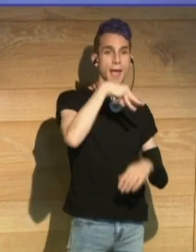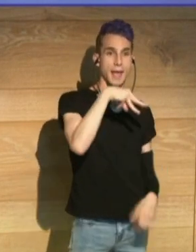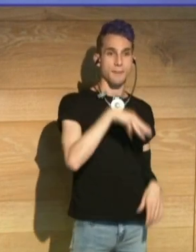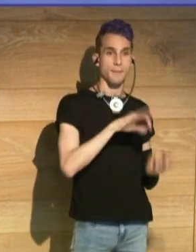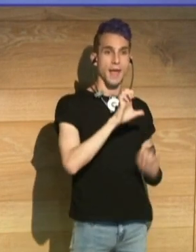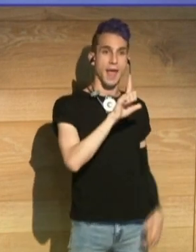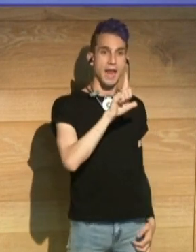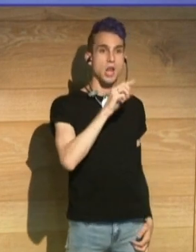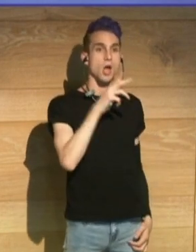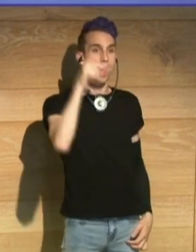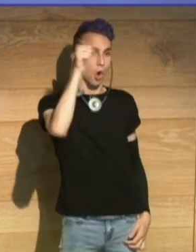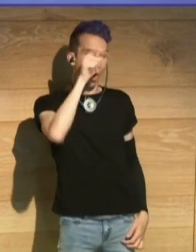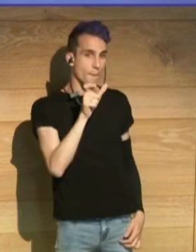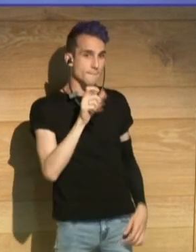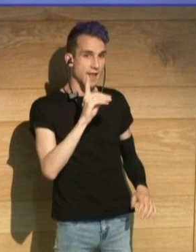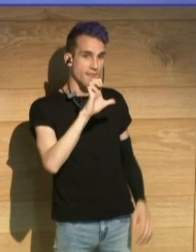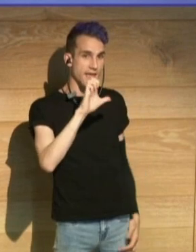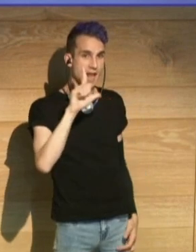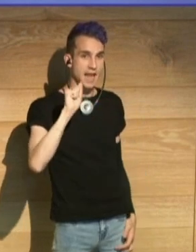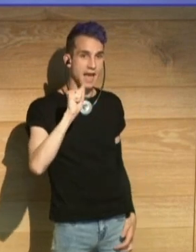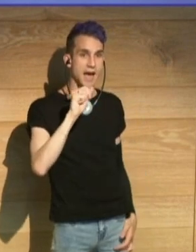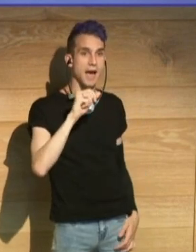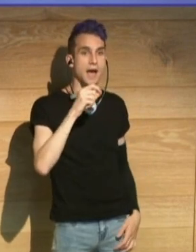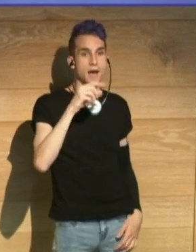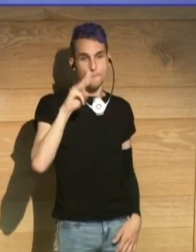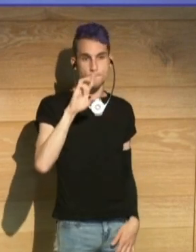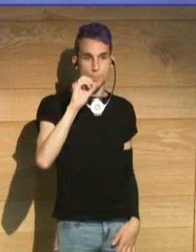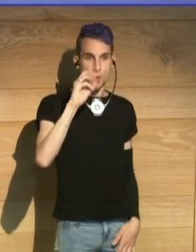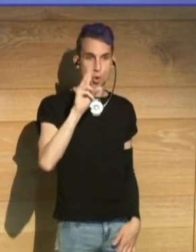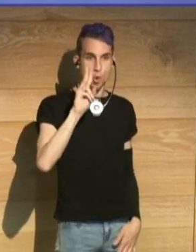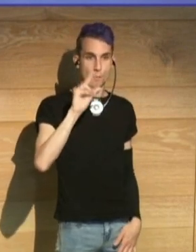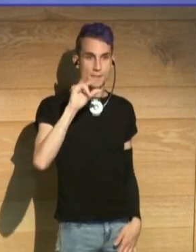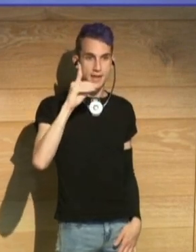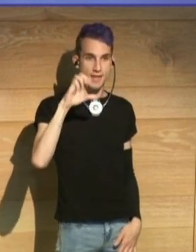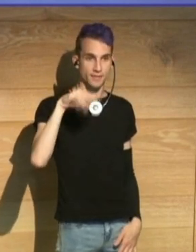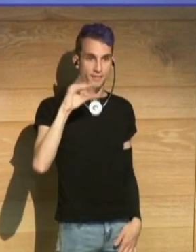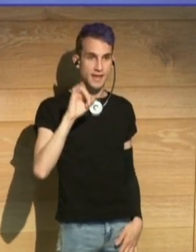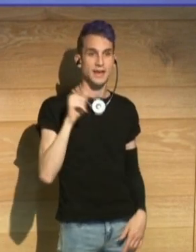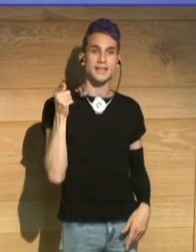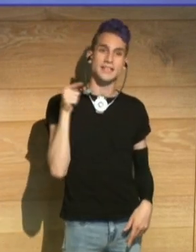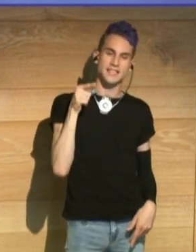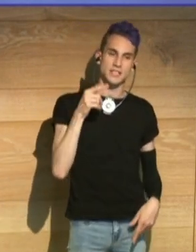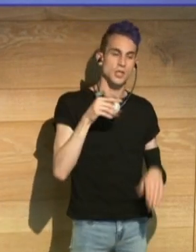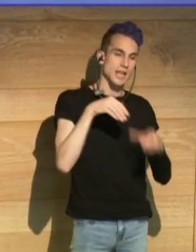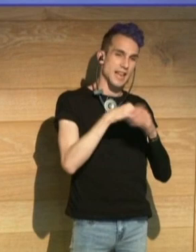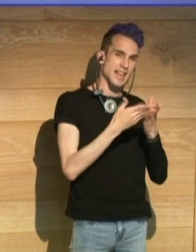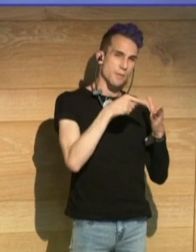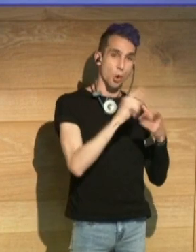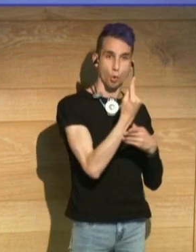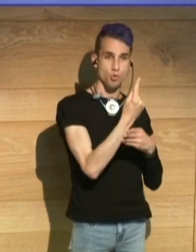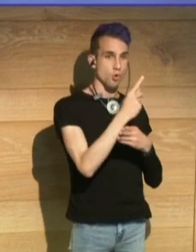la editorial Alfaguara, la segunda parte de esta, tengo entendido, ahora lo hablaremos, cuatrilogía que prepara el profesor y